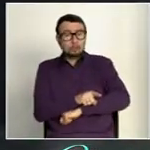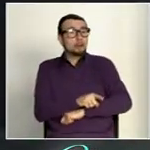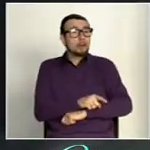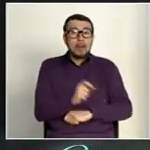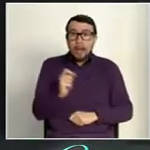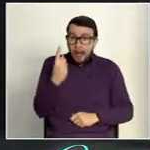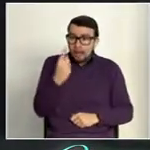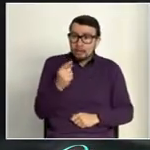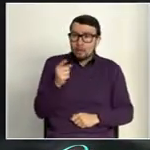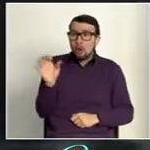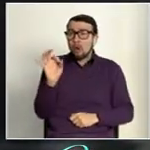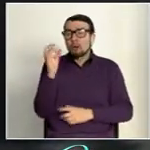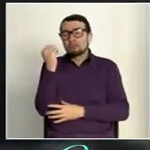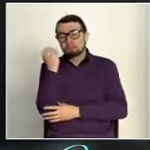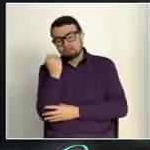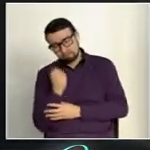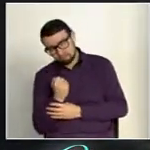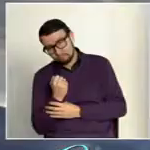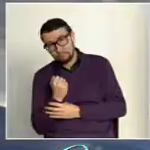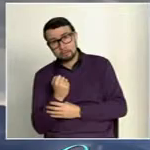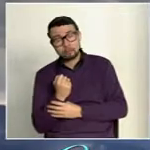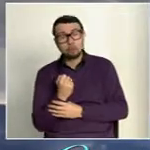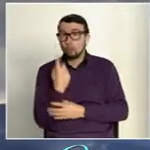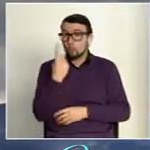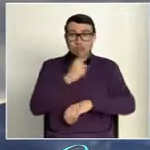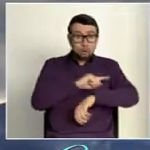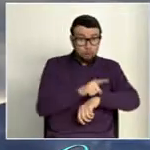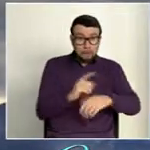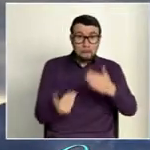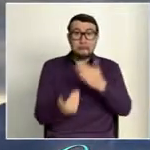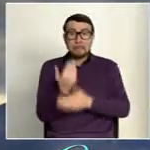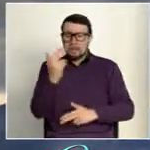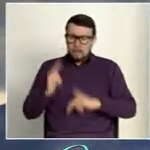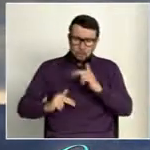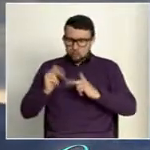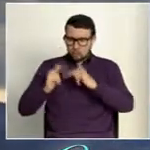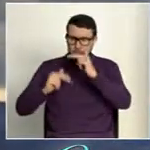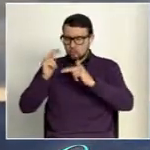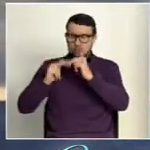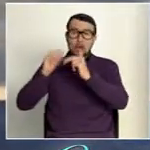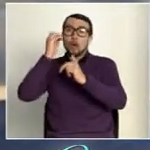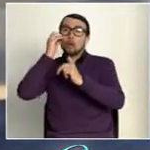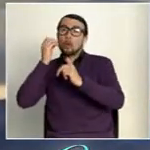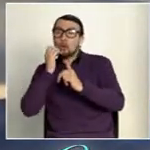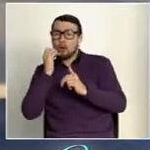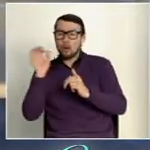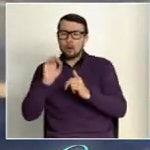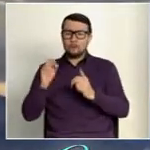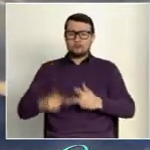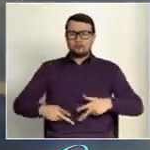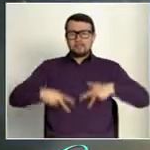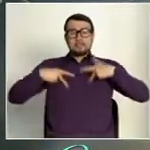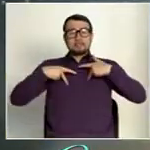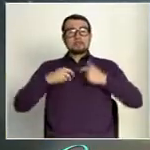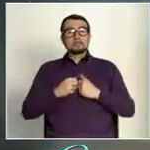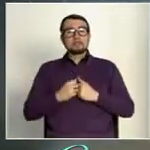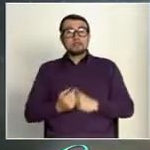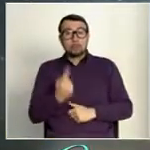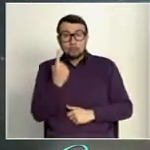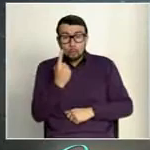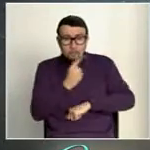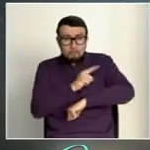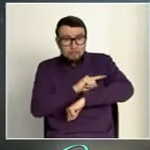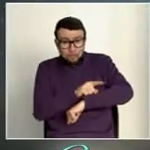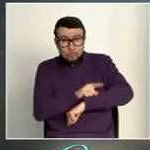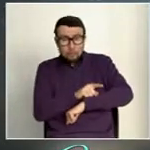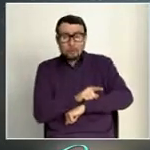o desanimarlo. Un minuto para comenzar la reconstrucción de un hogar o de una vida. Un minuto parece